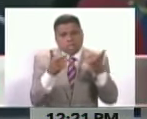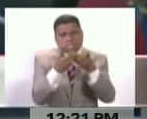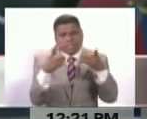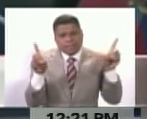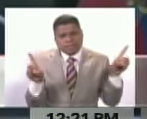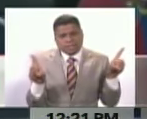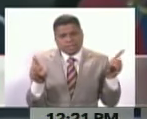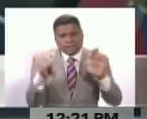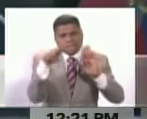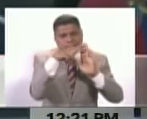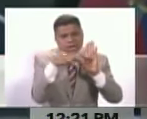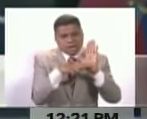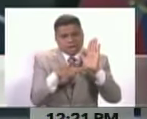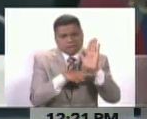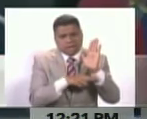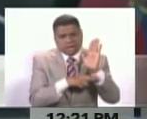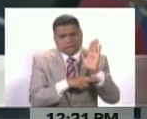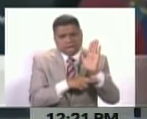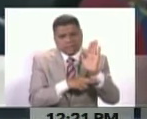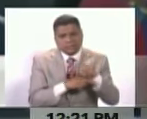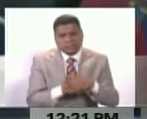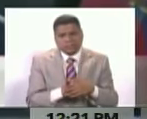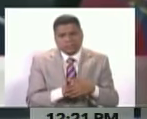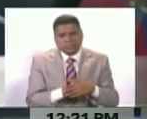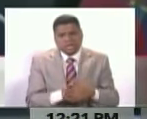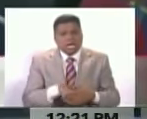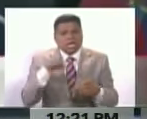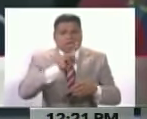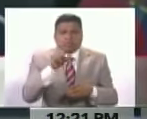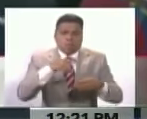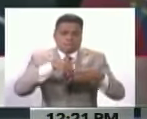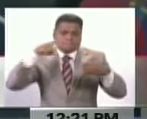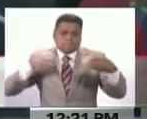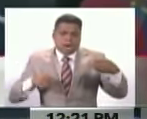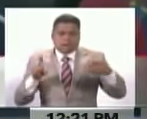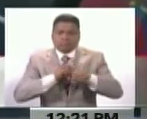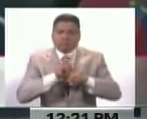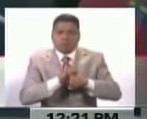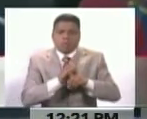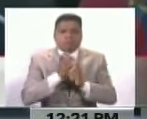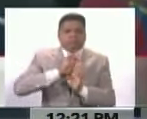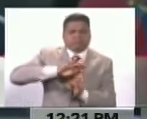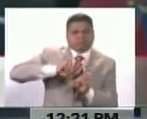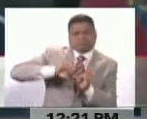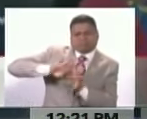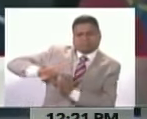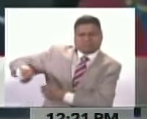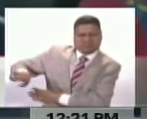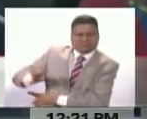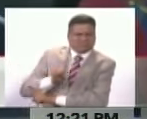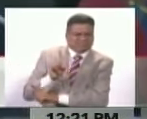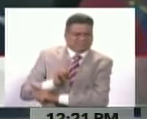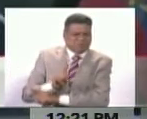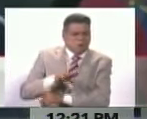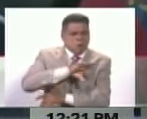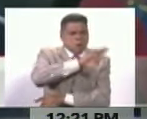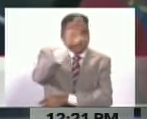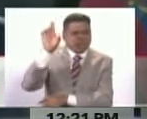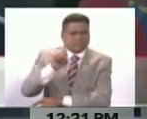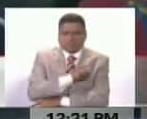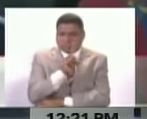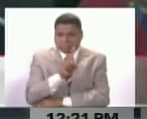juego que no aíslen, que no excluyan, que no marginalicen a algunos países, poniendo en